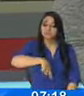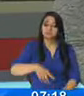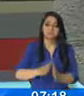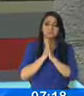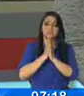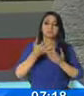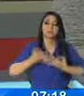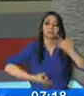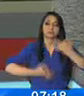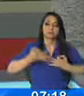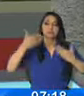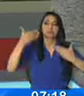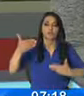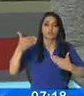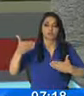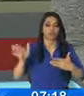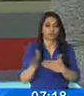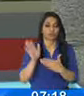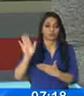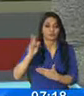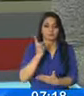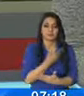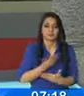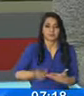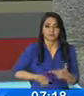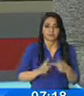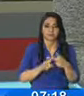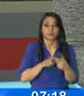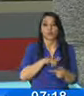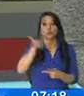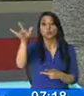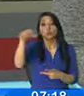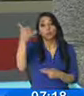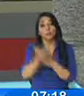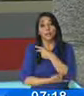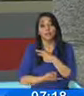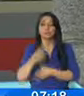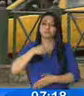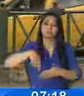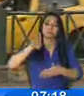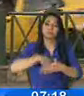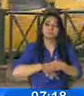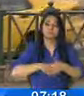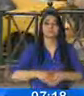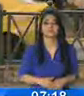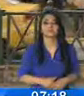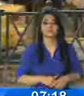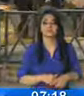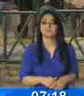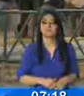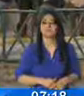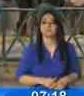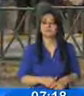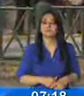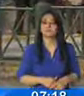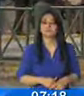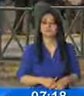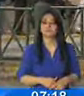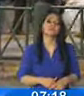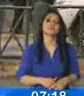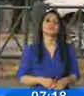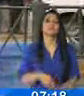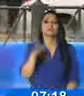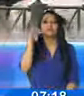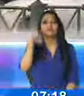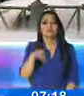el juicio político contra el segundo mandatario y la prohibición de salida del país la tarde de este